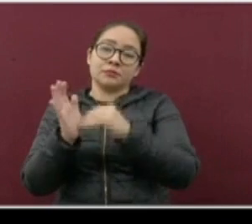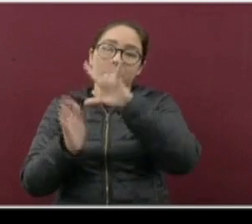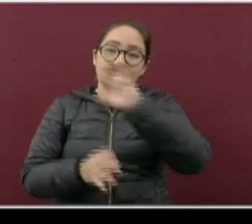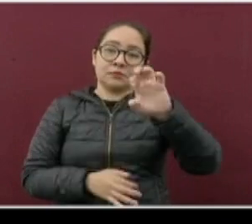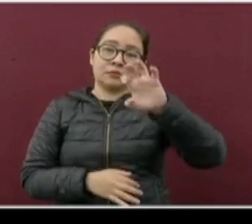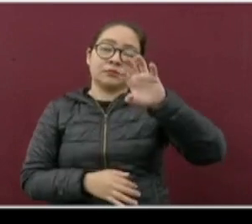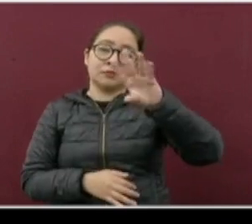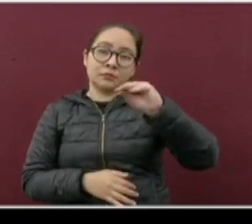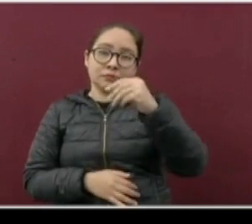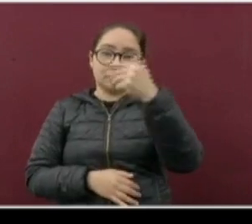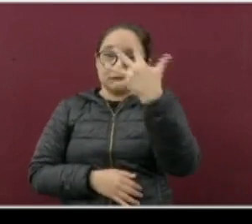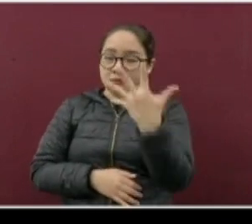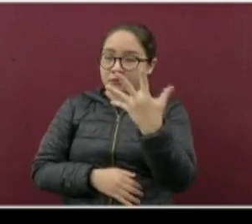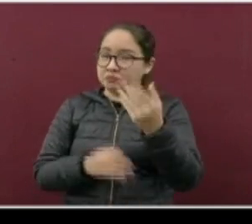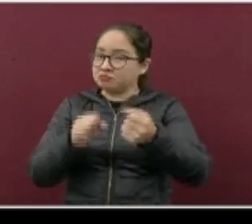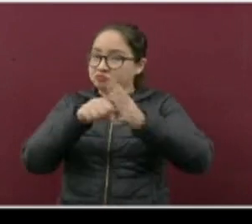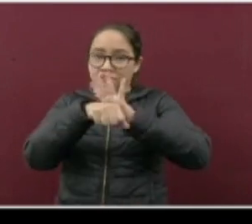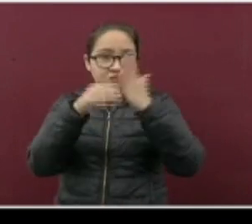35.545 son negativos.